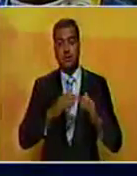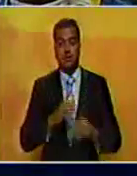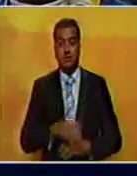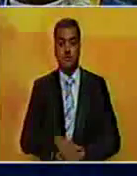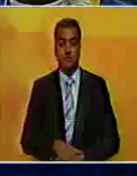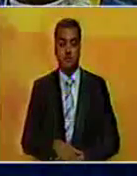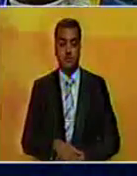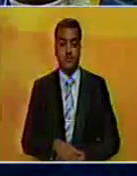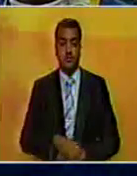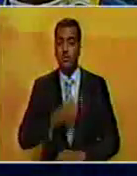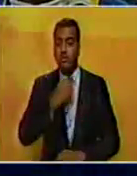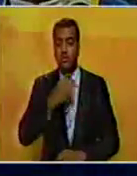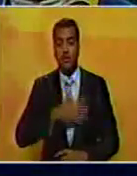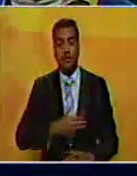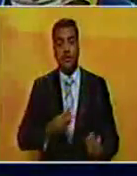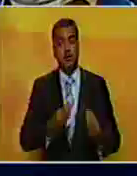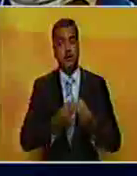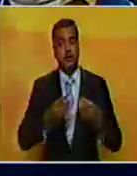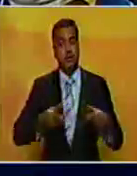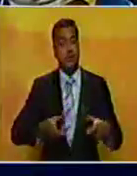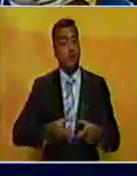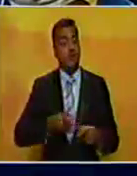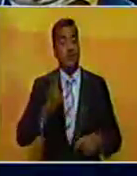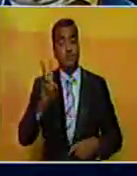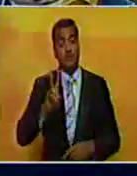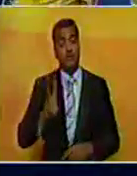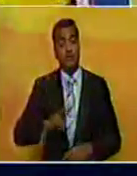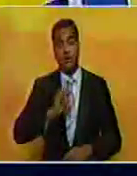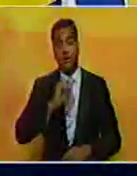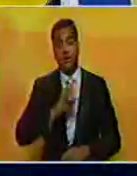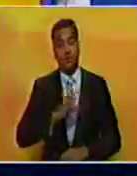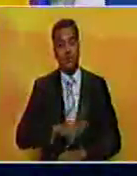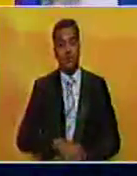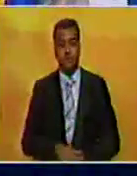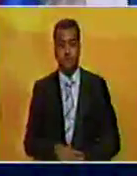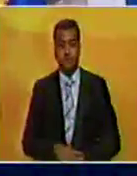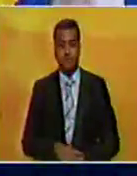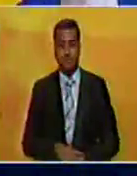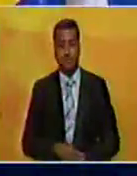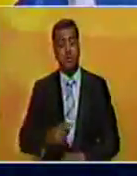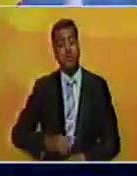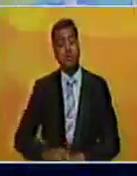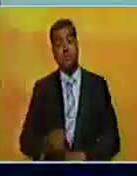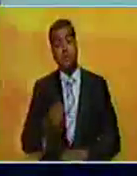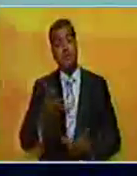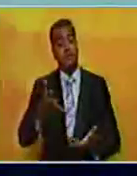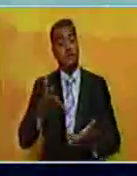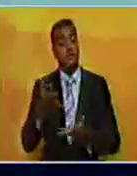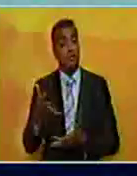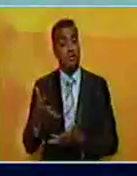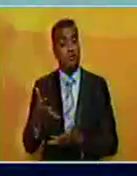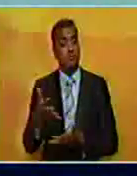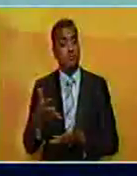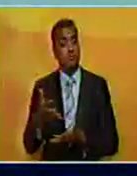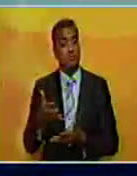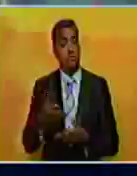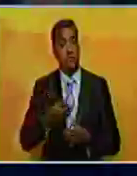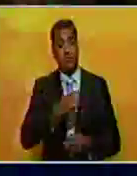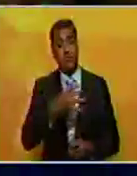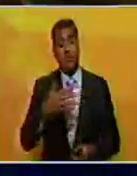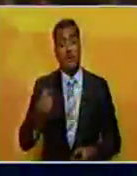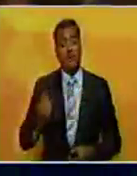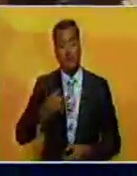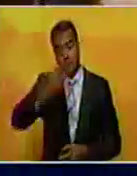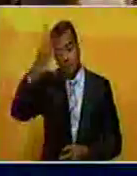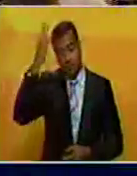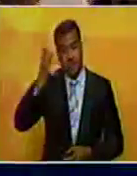y encantada de poder entregarle esta medalla a Venezuela que es histórica. Rojas, quien además alcanzó su primera victoria en un meeting de la Liga de Diamante en Roma, aseguró